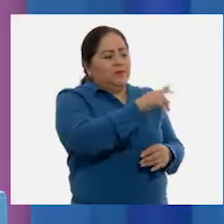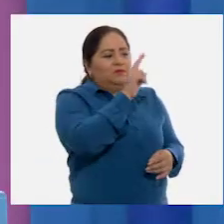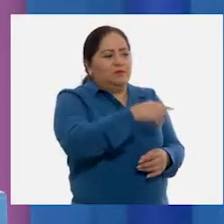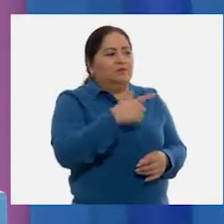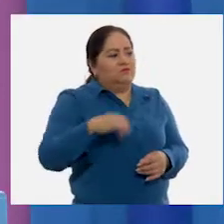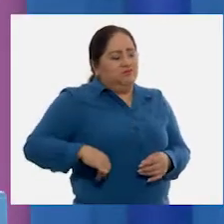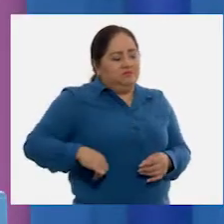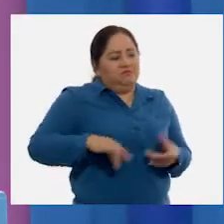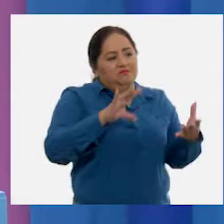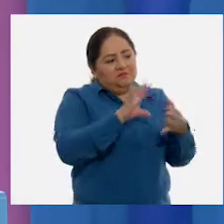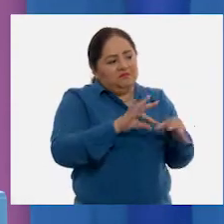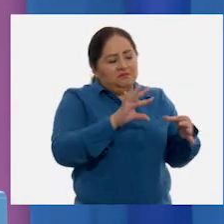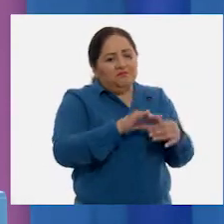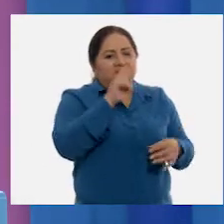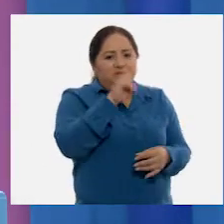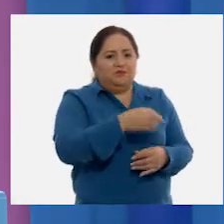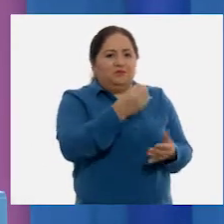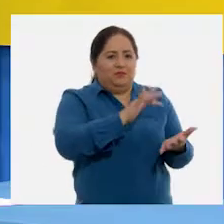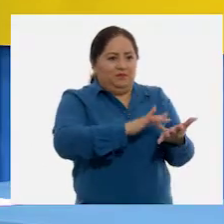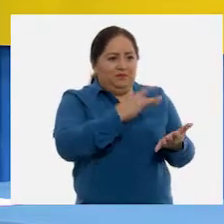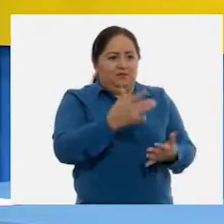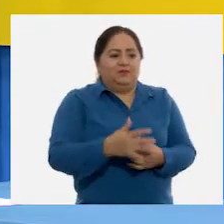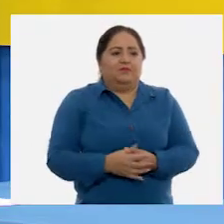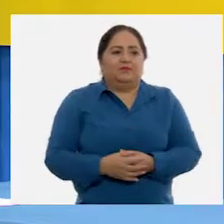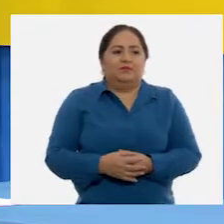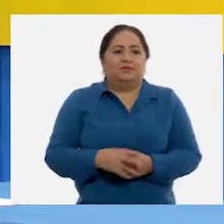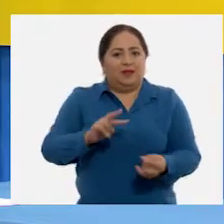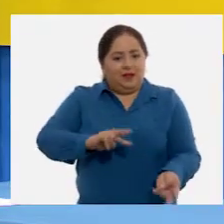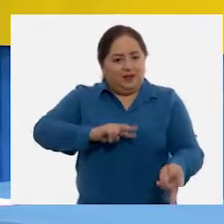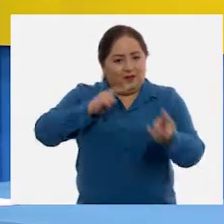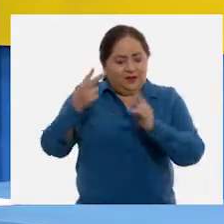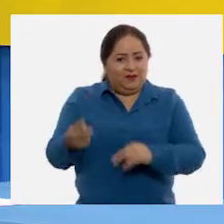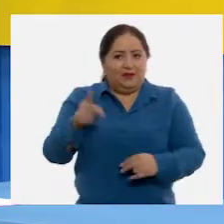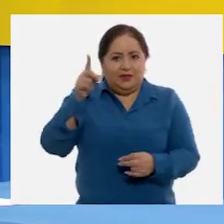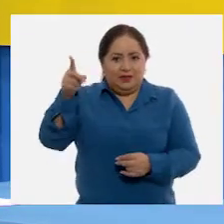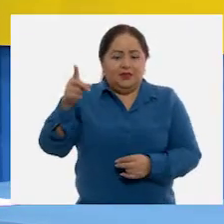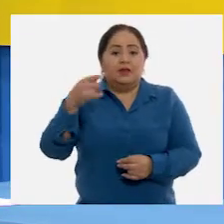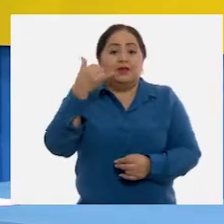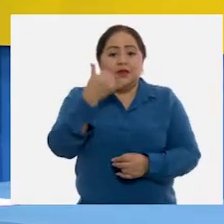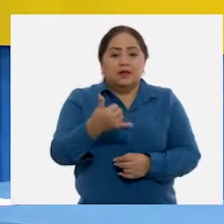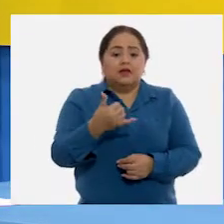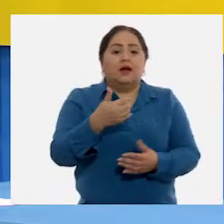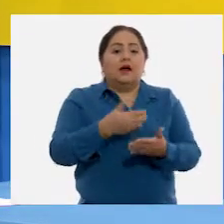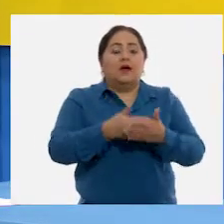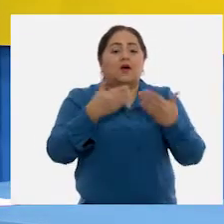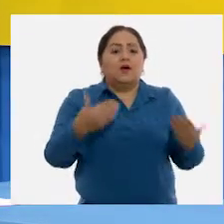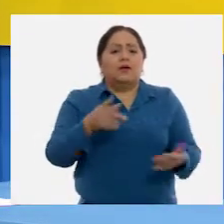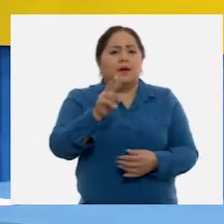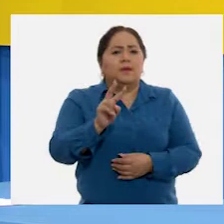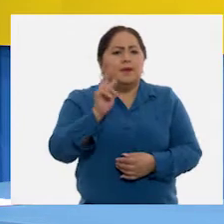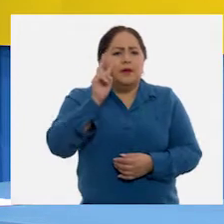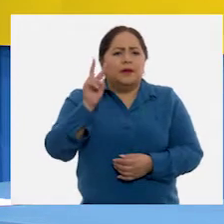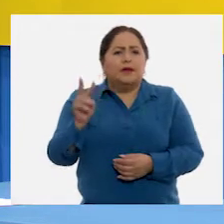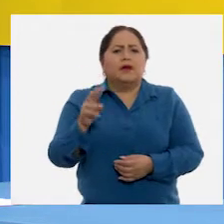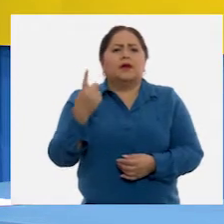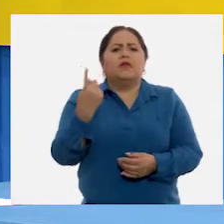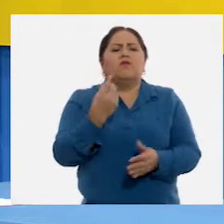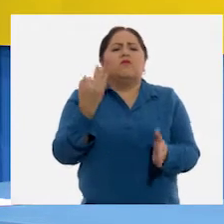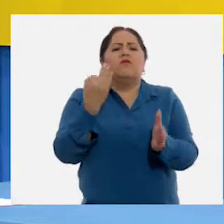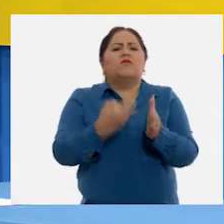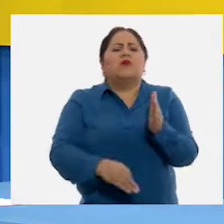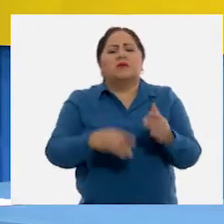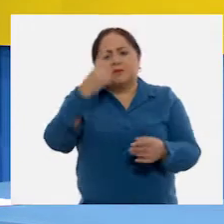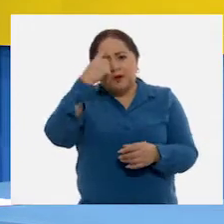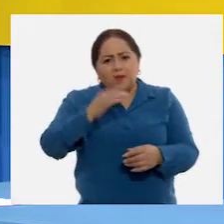muy interesante y muchas gracias. No, al contrario, a ti, María. Y pues ahora veamos qué nos falta